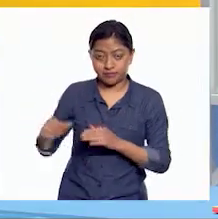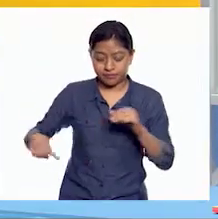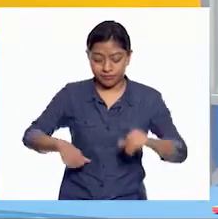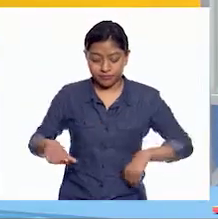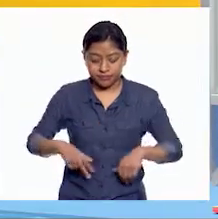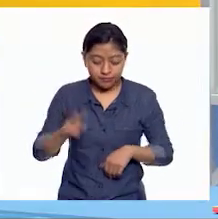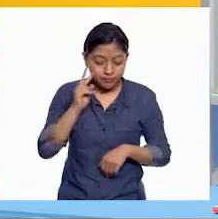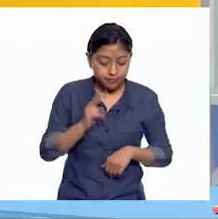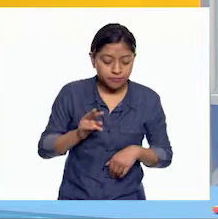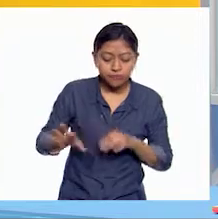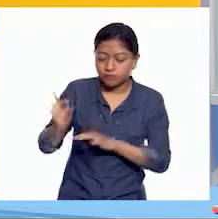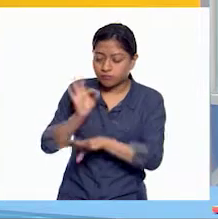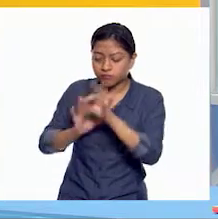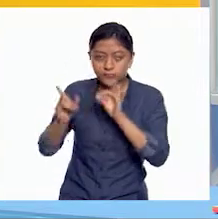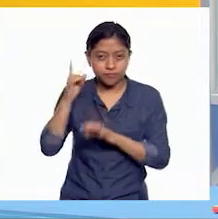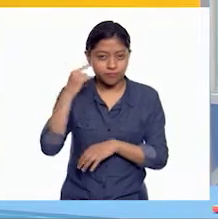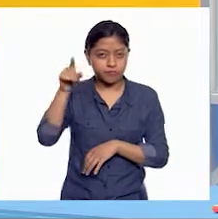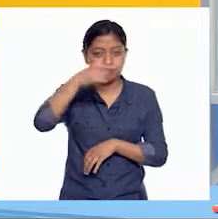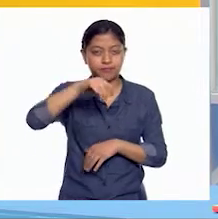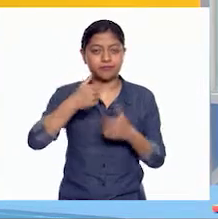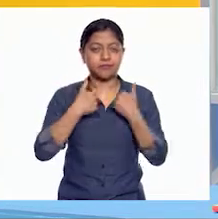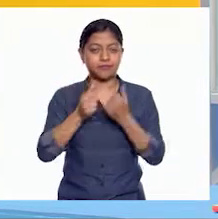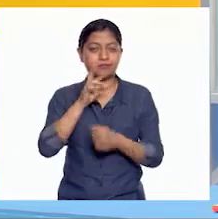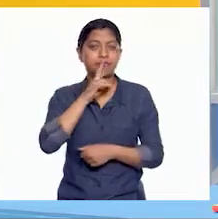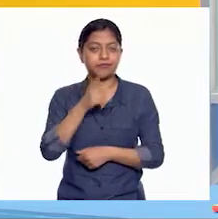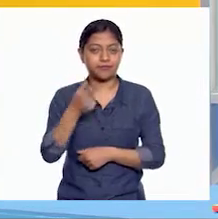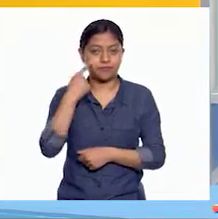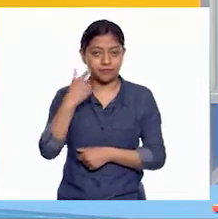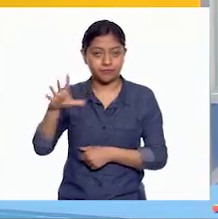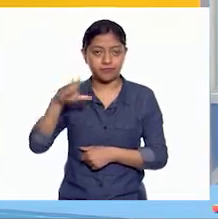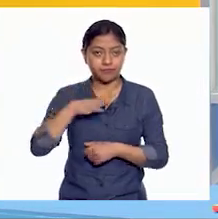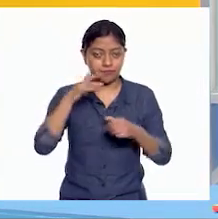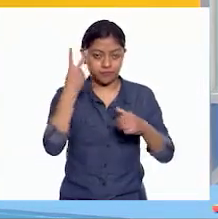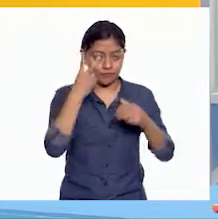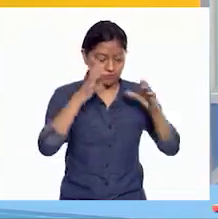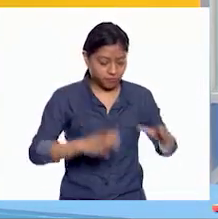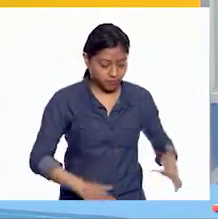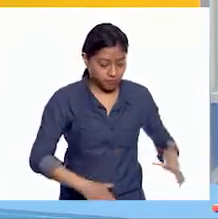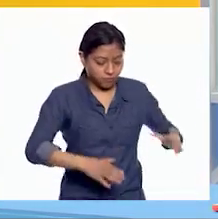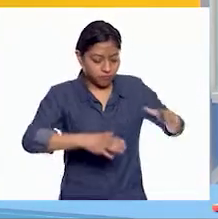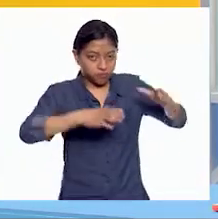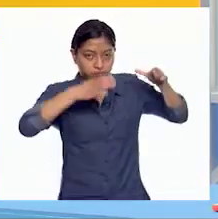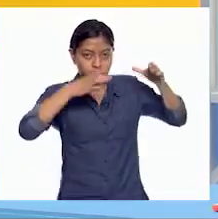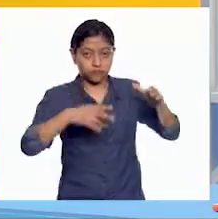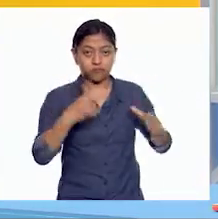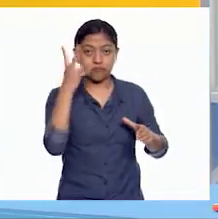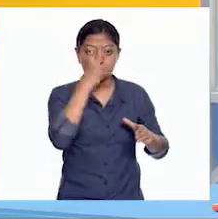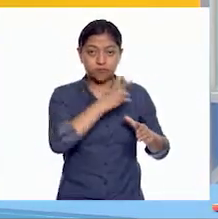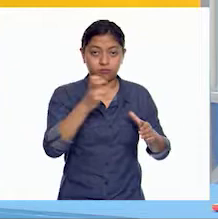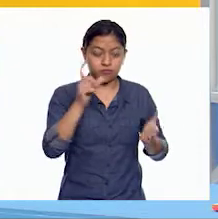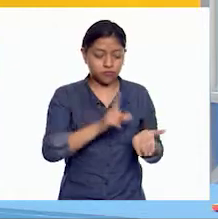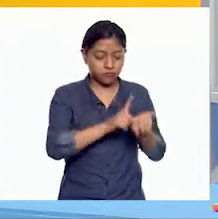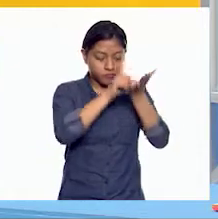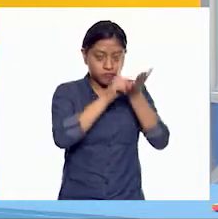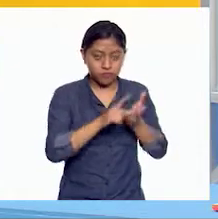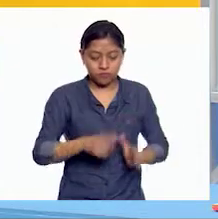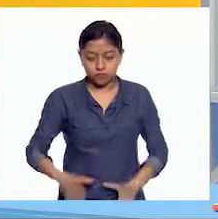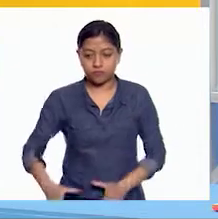problema. Observemos, tenemos dos tambos de 200 litros de capacidad cada